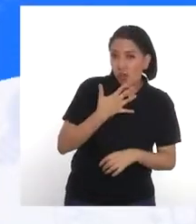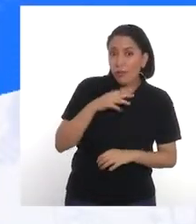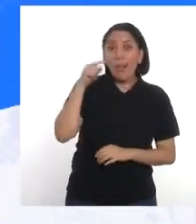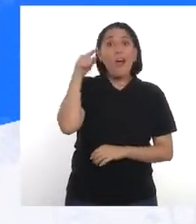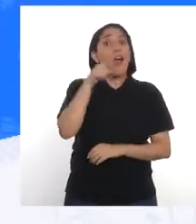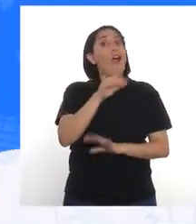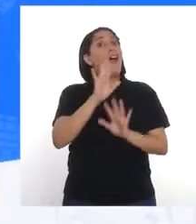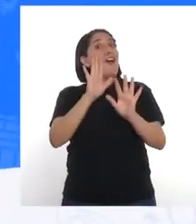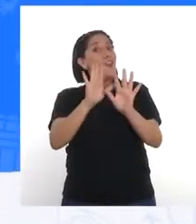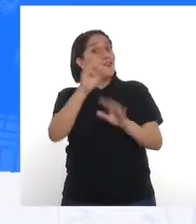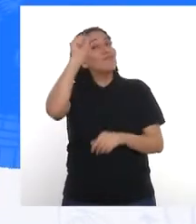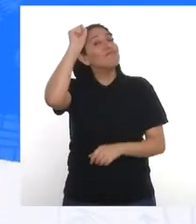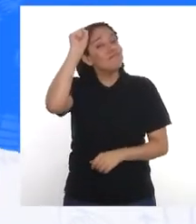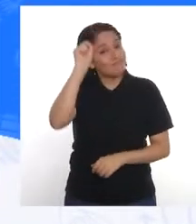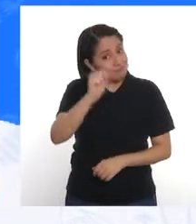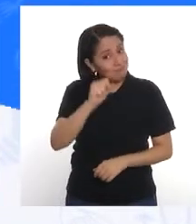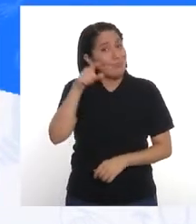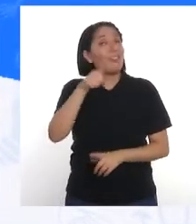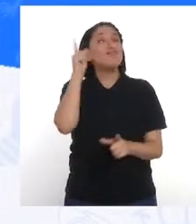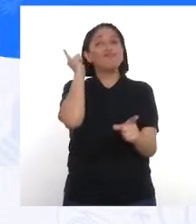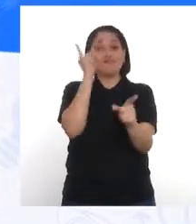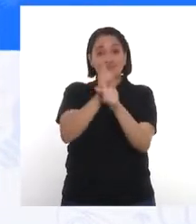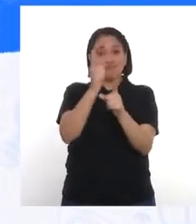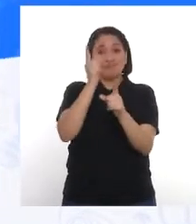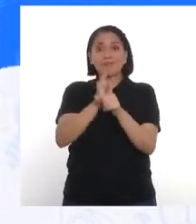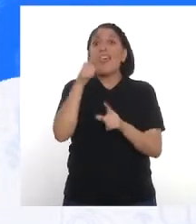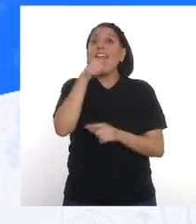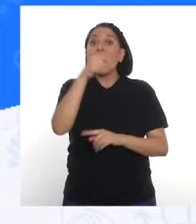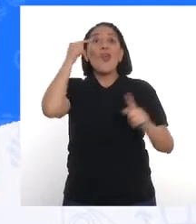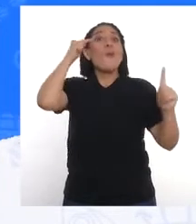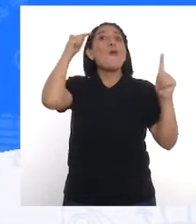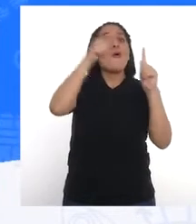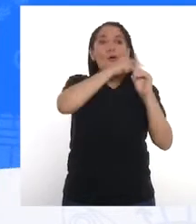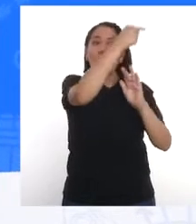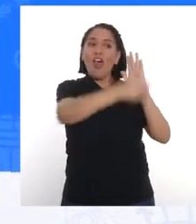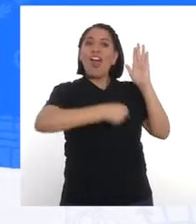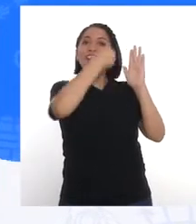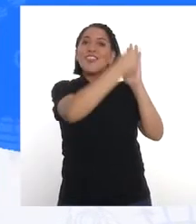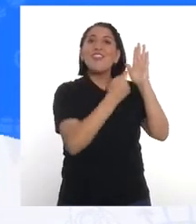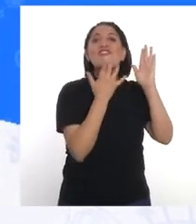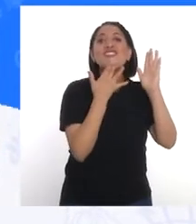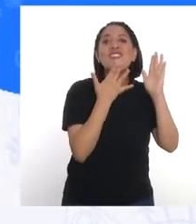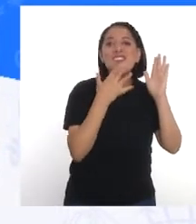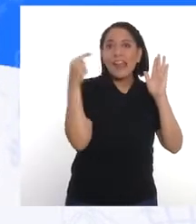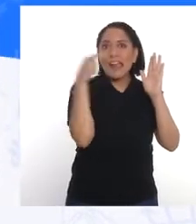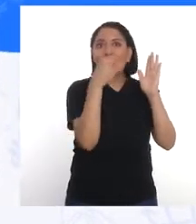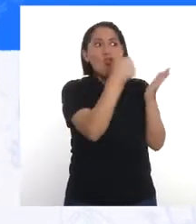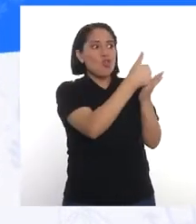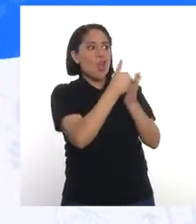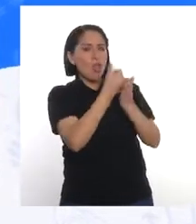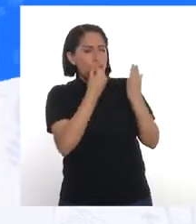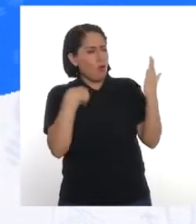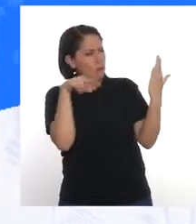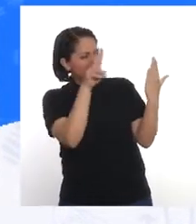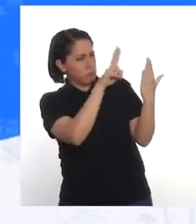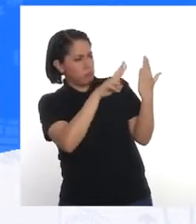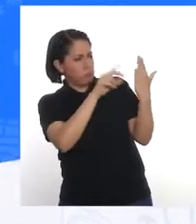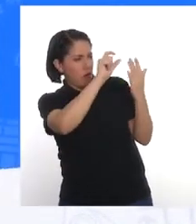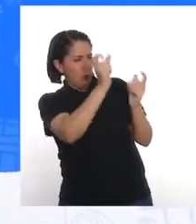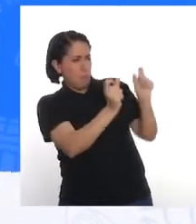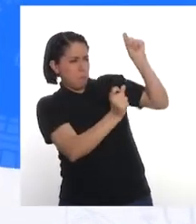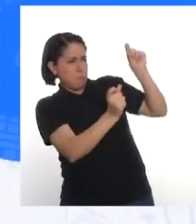es una gran deducción, Fabiana. Exactamente para eso sirve el círculo cromático. Nos permite ver cómo